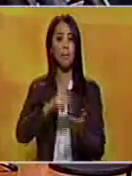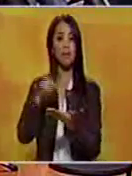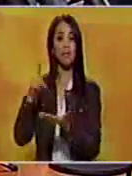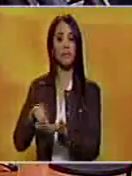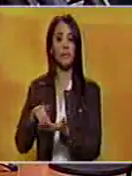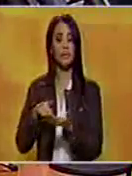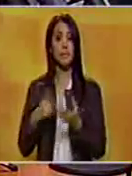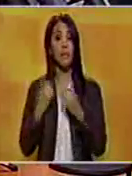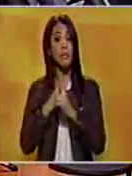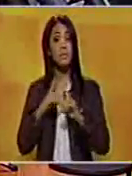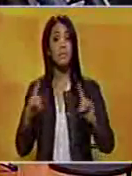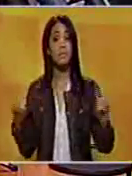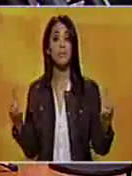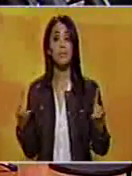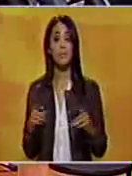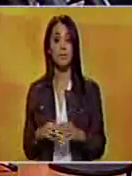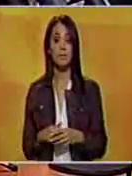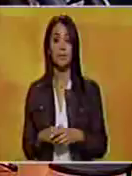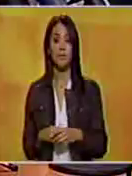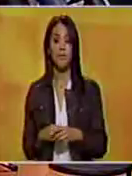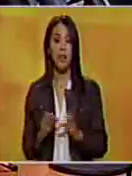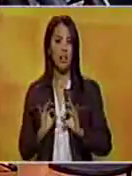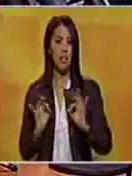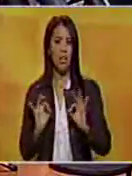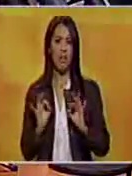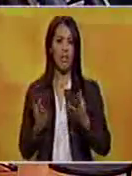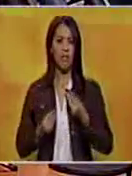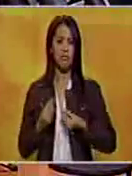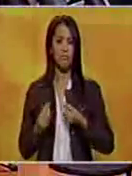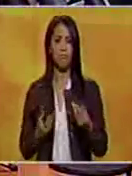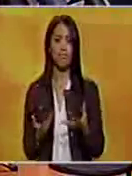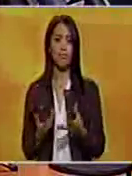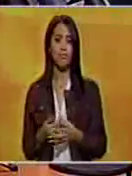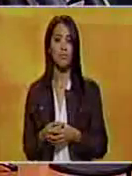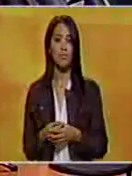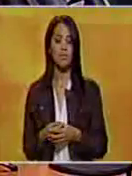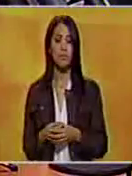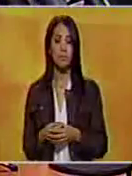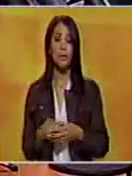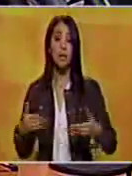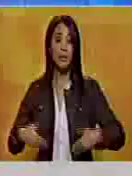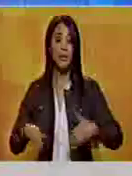jurídica y democrática que en nada contribuye a generar inversiones que saquen al país adelante.